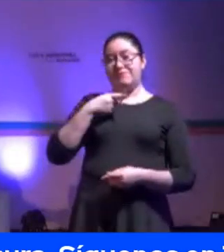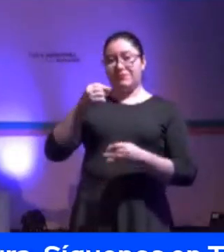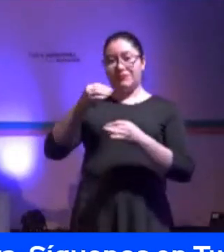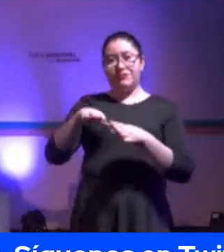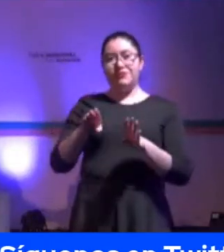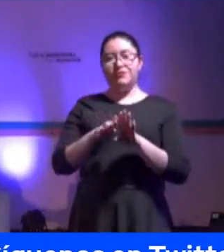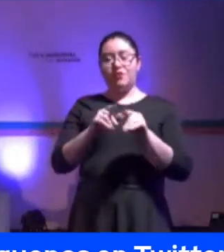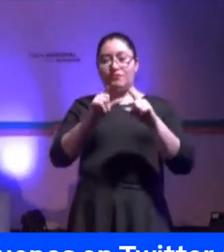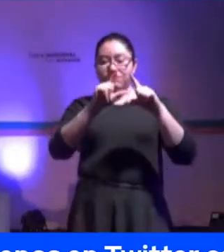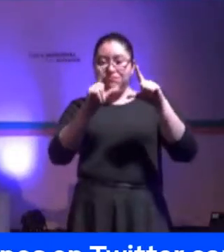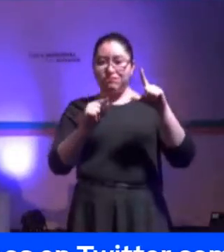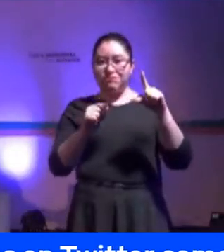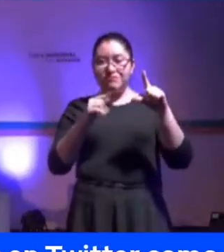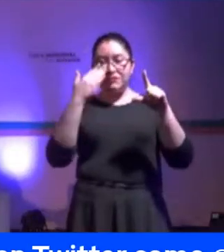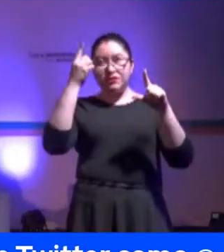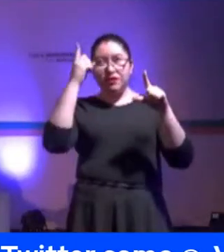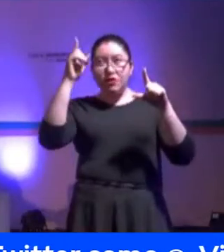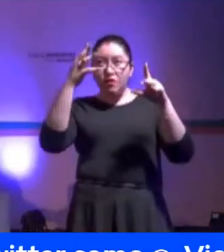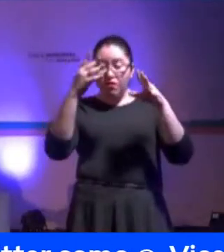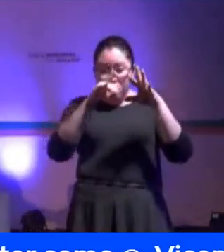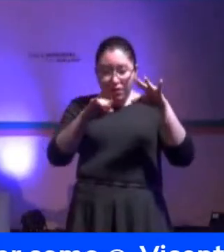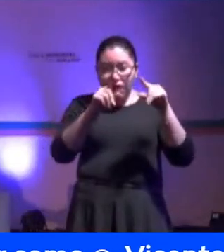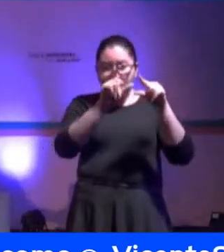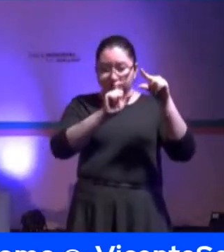más y le quedó re chulo.